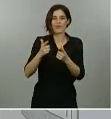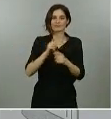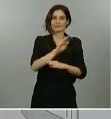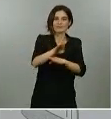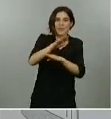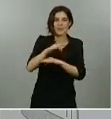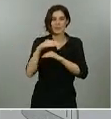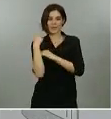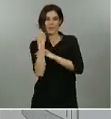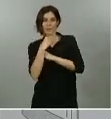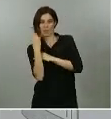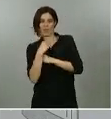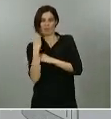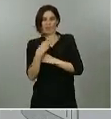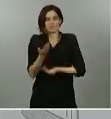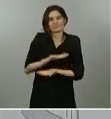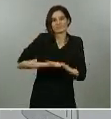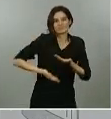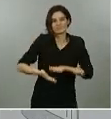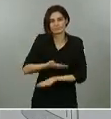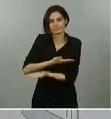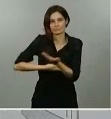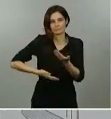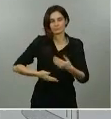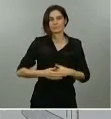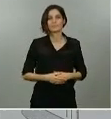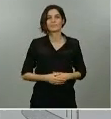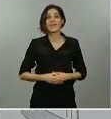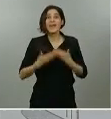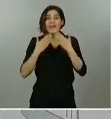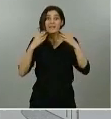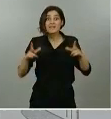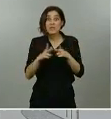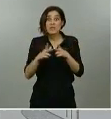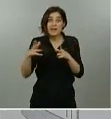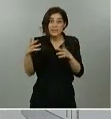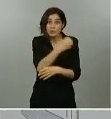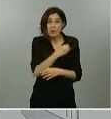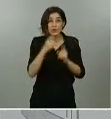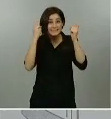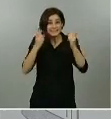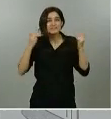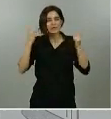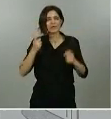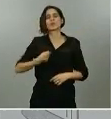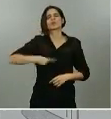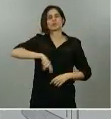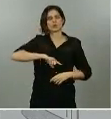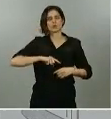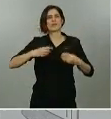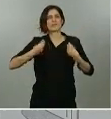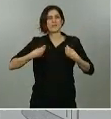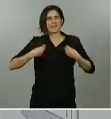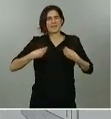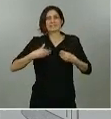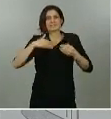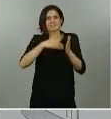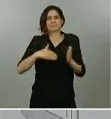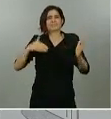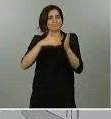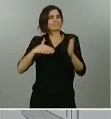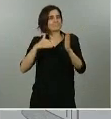esfuerzo del conjunto de la sociedad hemos salvado y hemos seguido salvando vidas, decenas de miles de vidas durante estas semanas